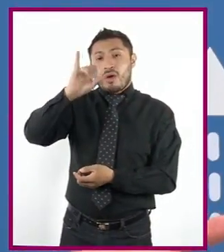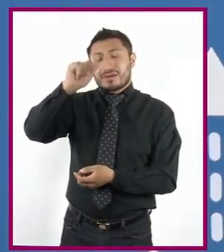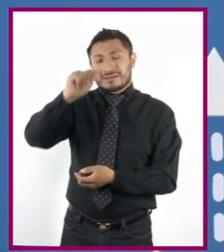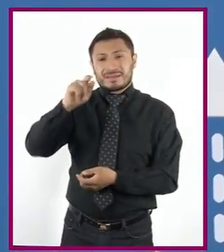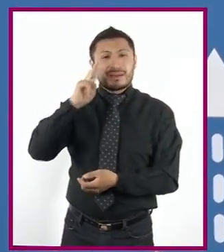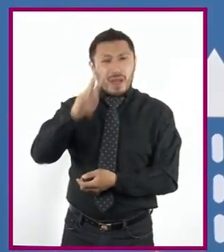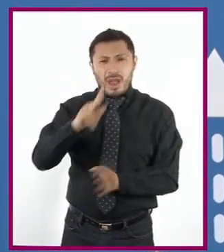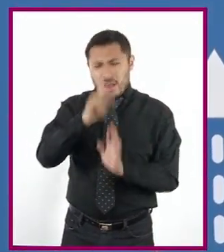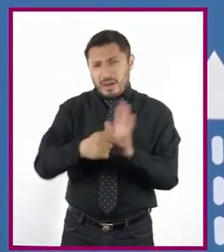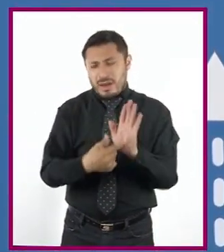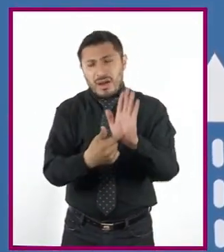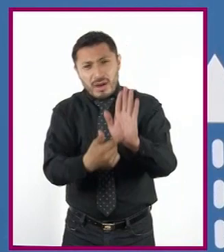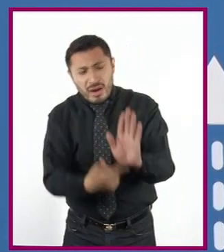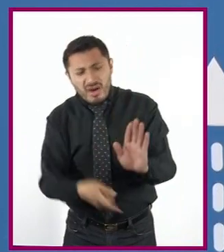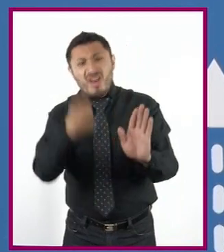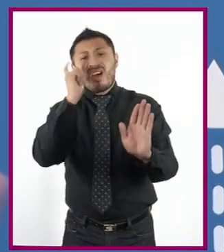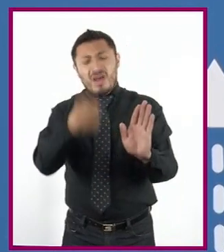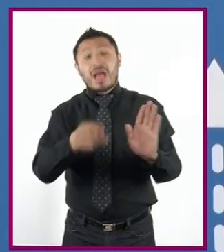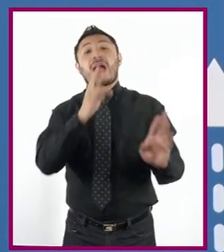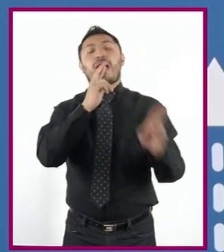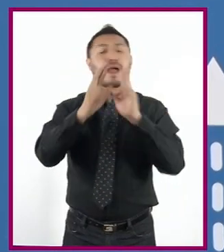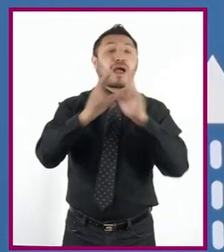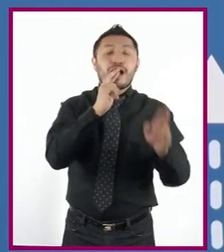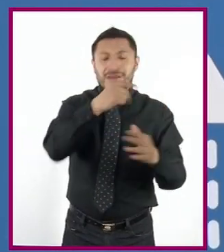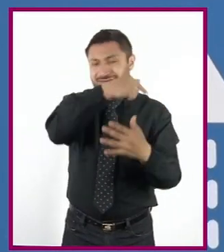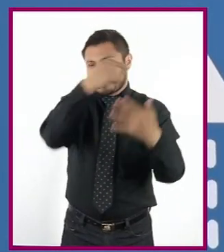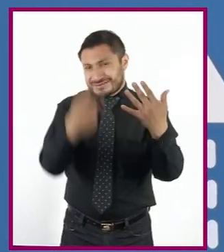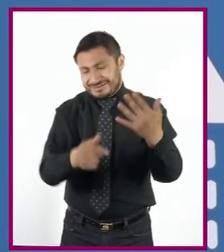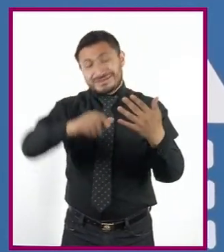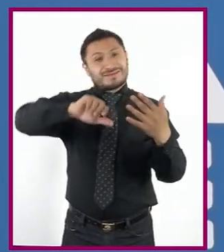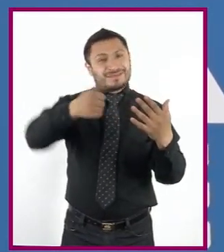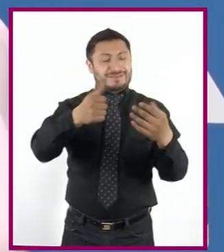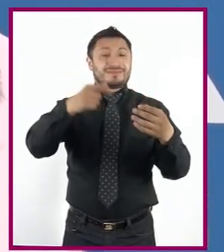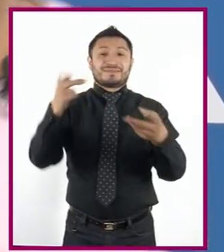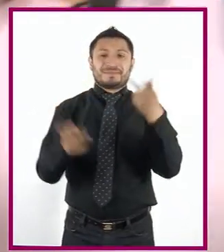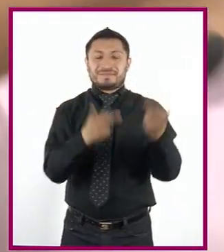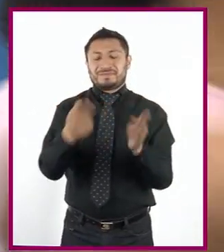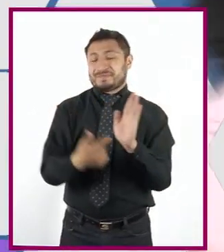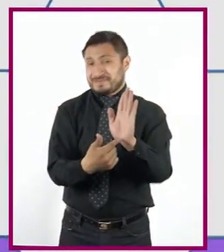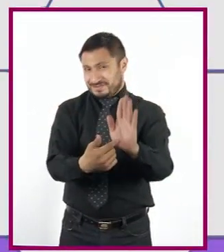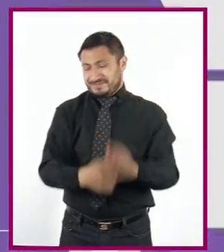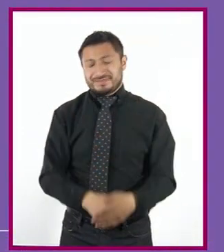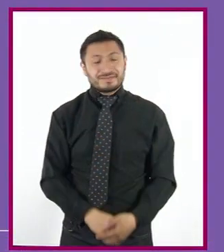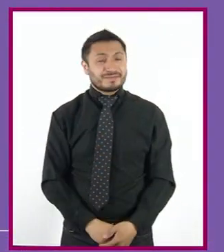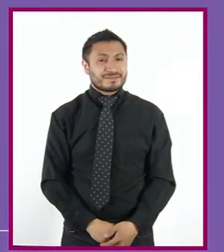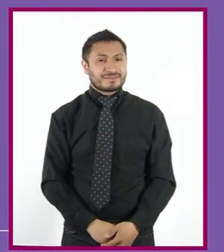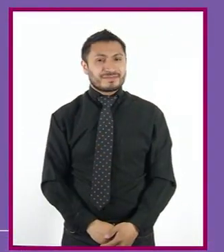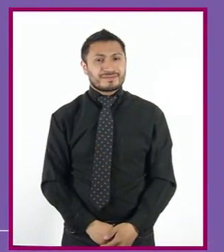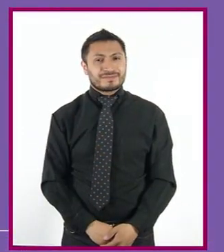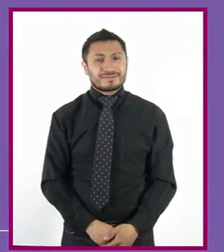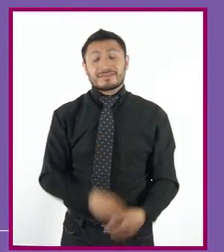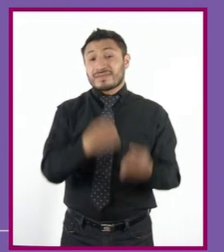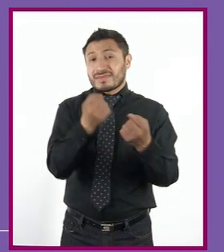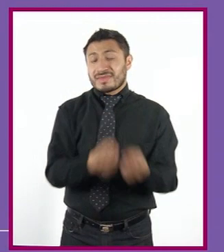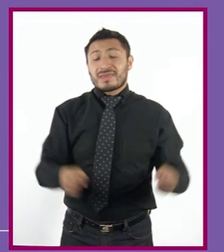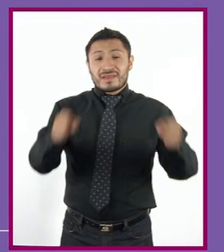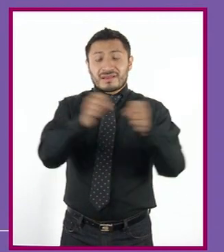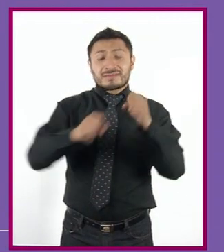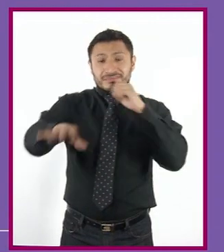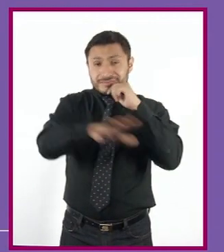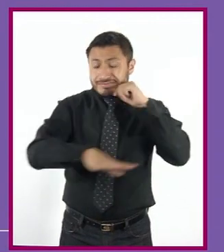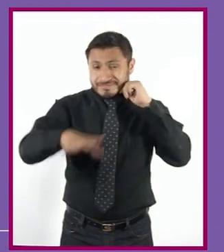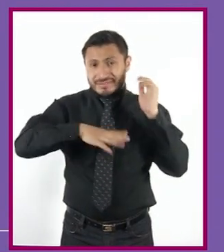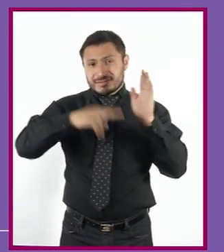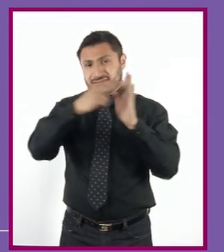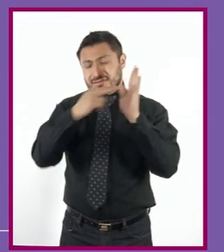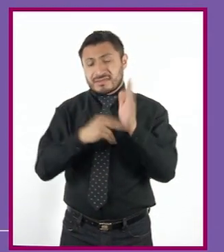siguiente video, en el que se dará respuesta a estos y otros cuestionamientos. Las sociedades cuentan con normas